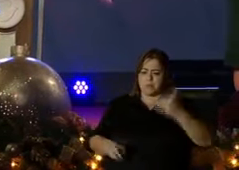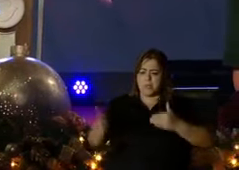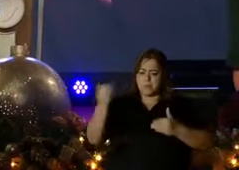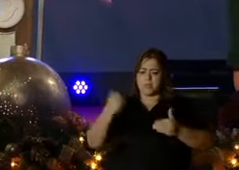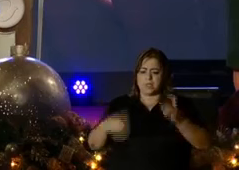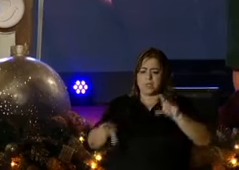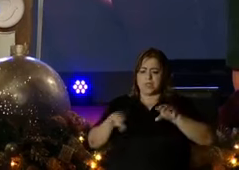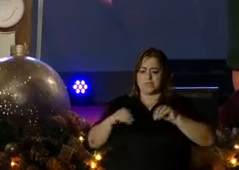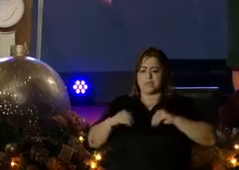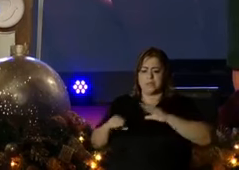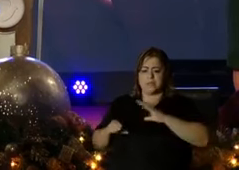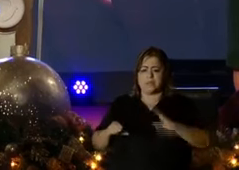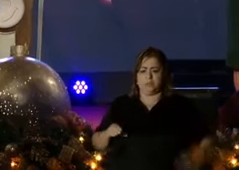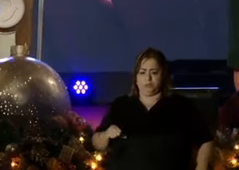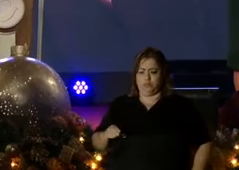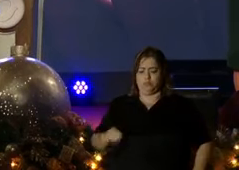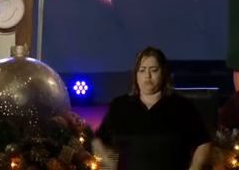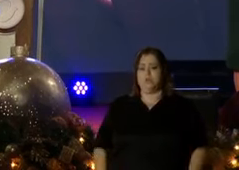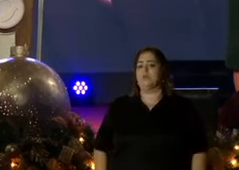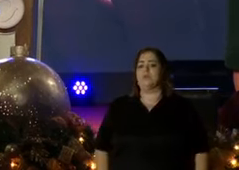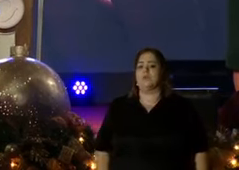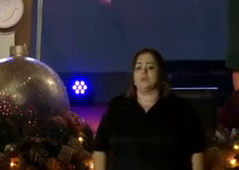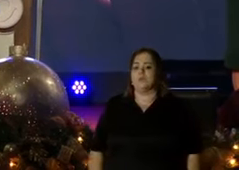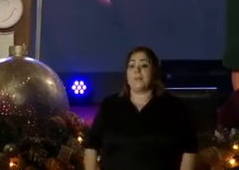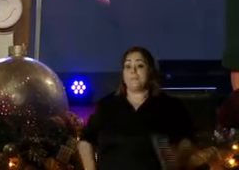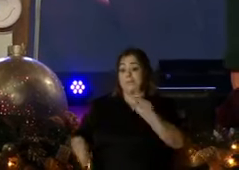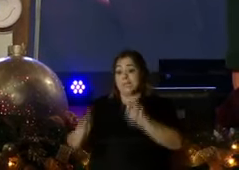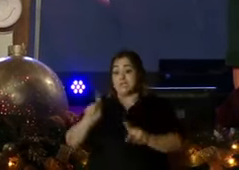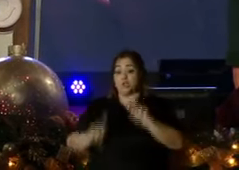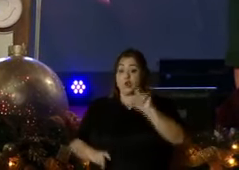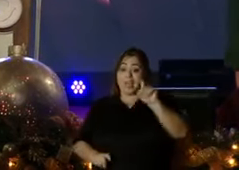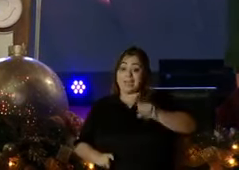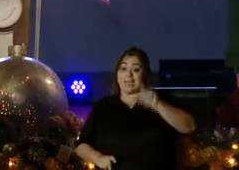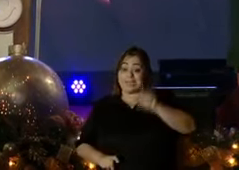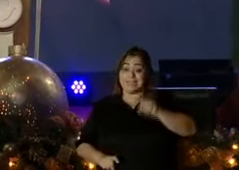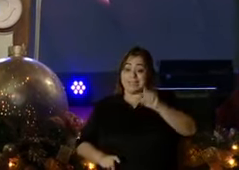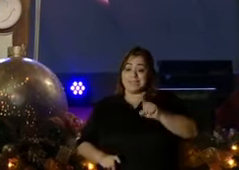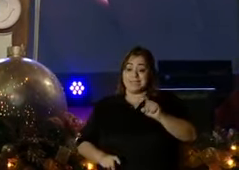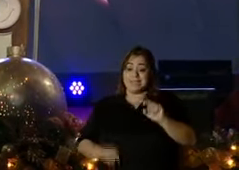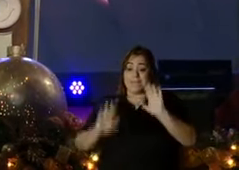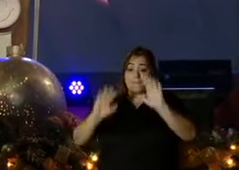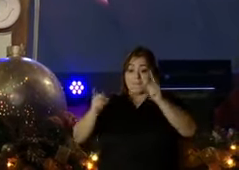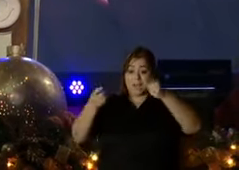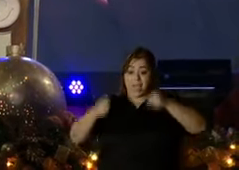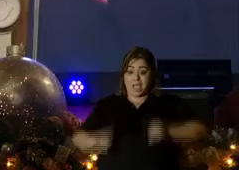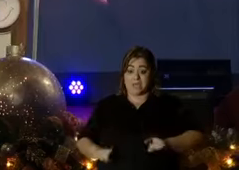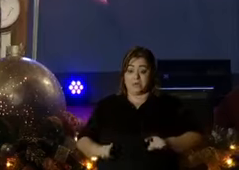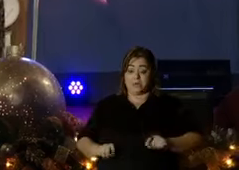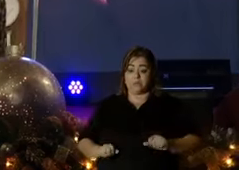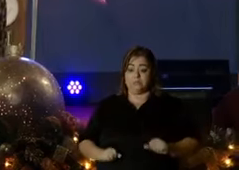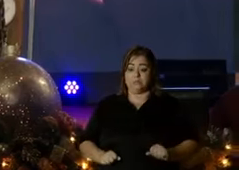Todo el que necesite un milagro puede pasar. Venga.